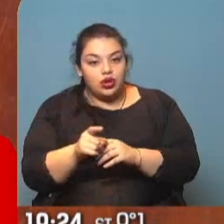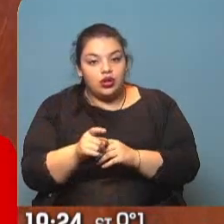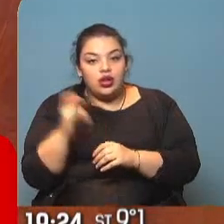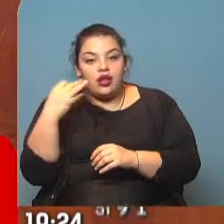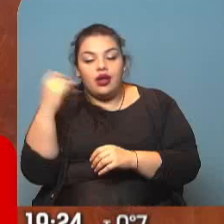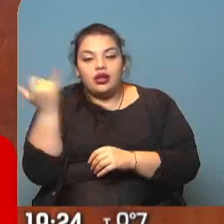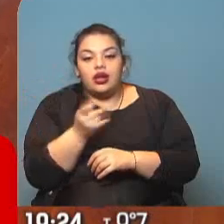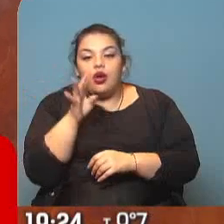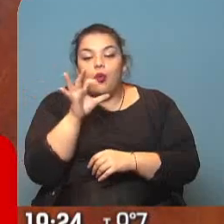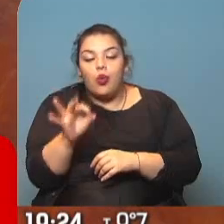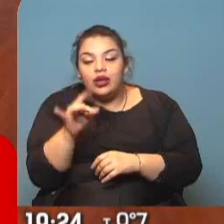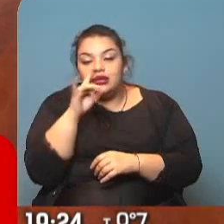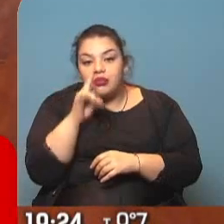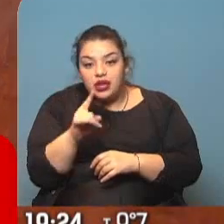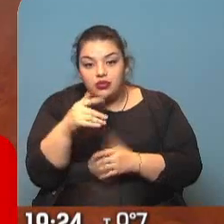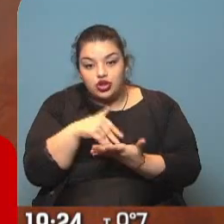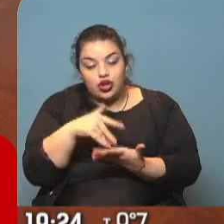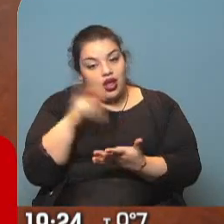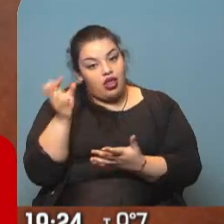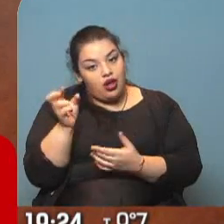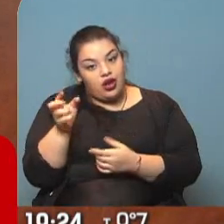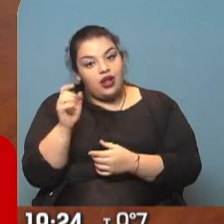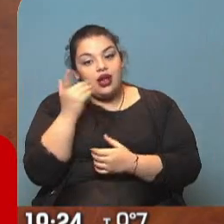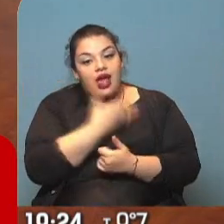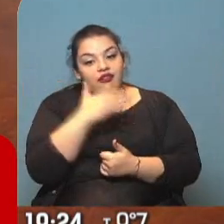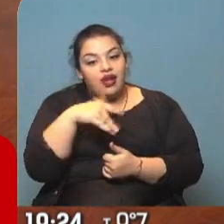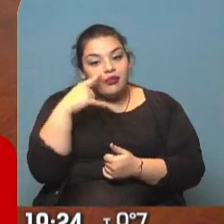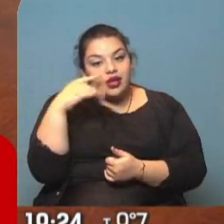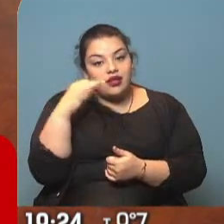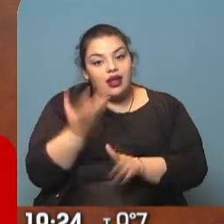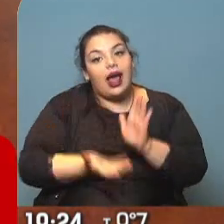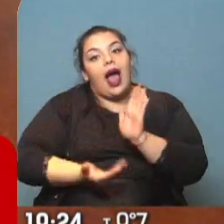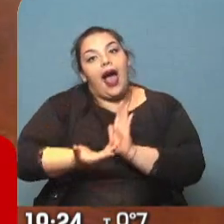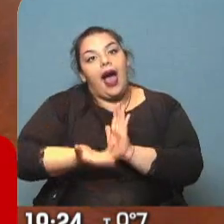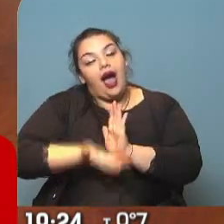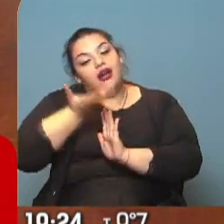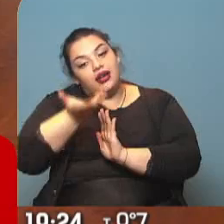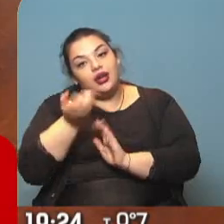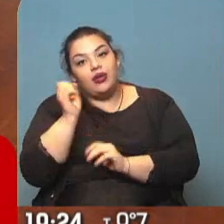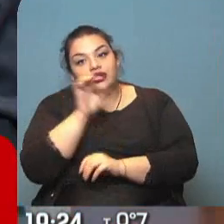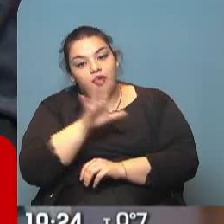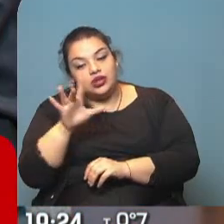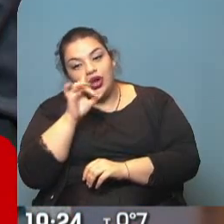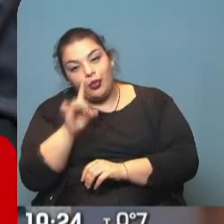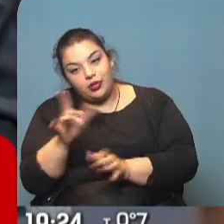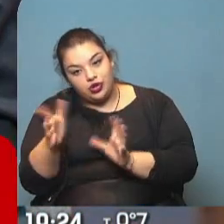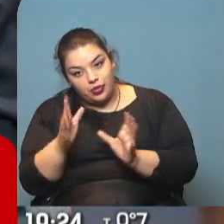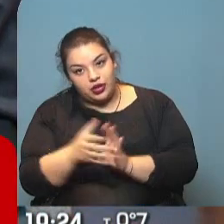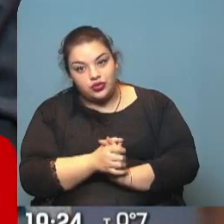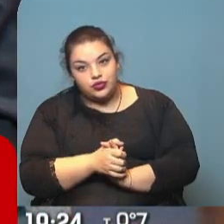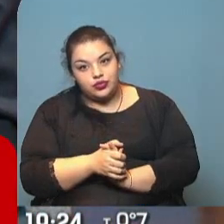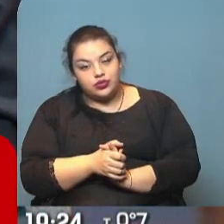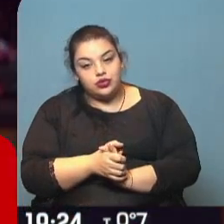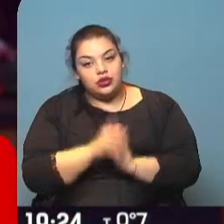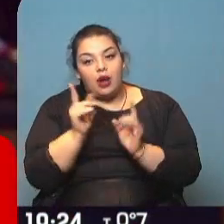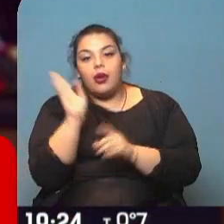para generar expectativas en el mercado. Y lo del FMI tiene que ser arriba de 25.000 millones de dólares. Lo del FMI y todo el paquete. ¿Por qué? Porque se van a sumar